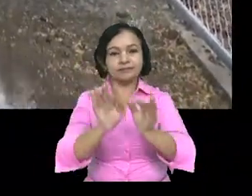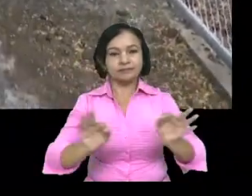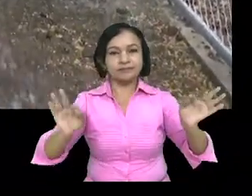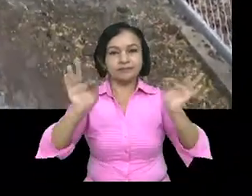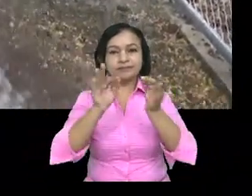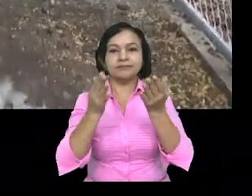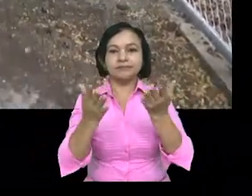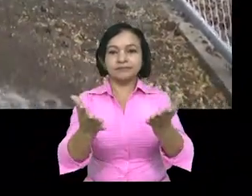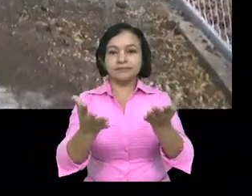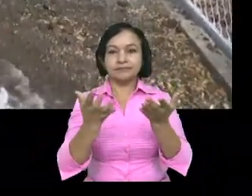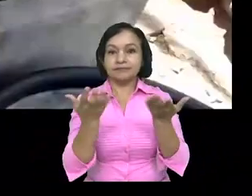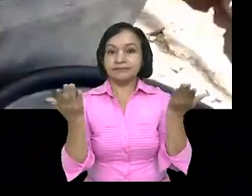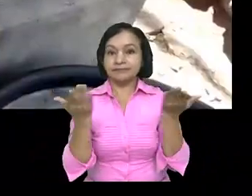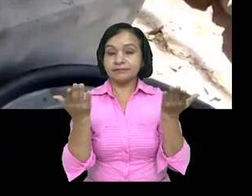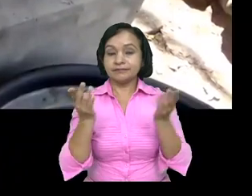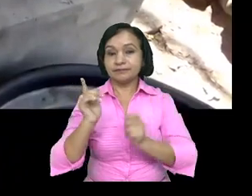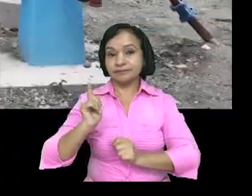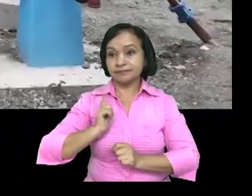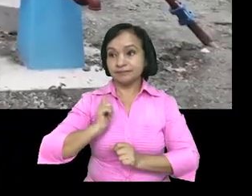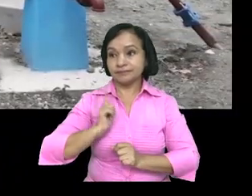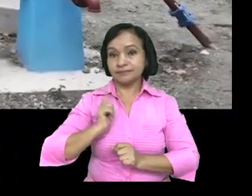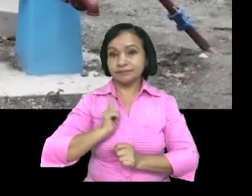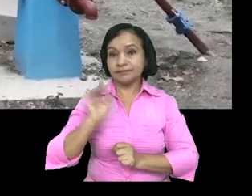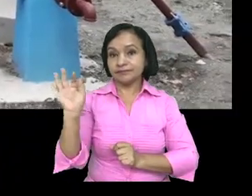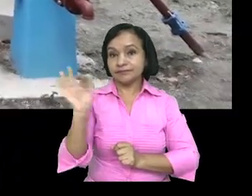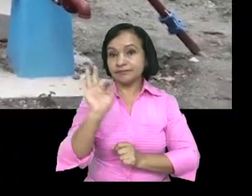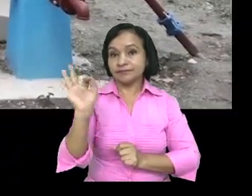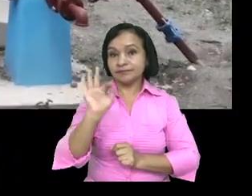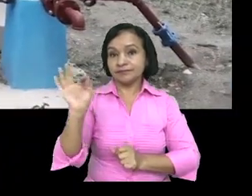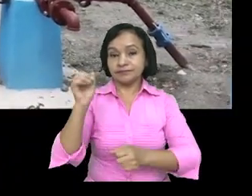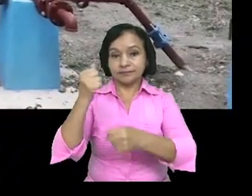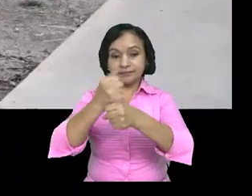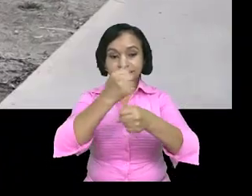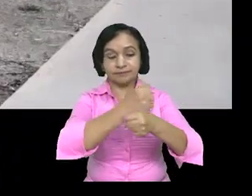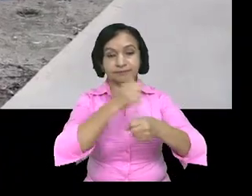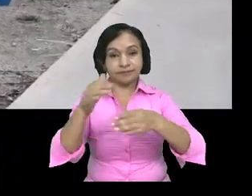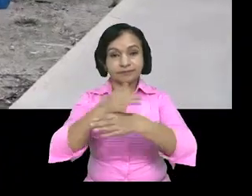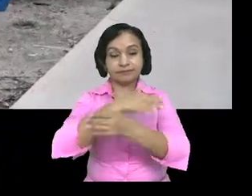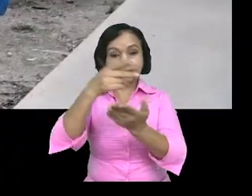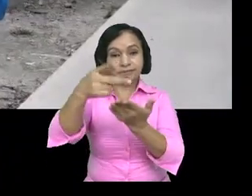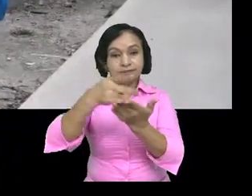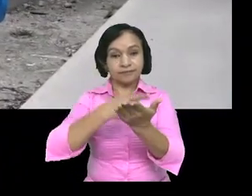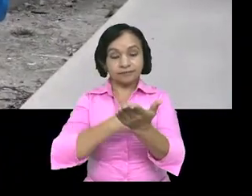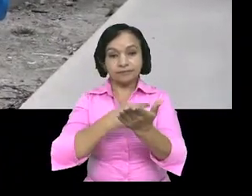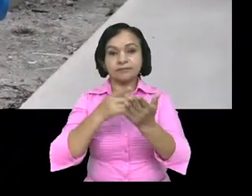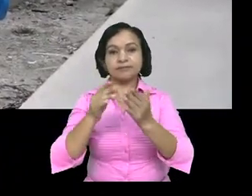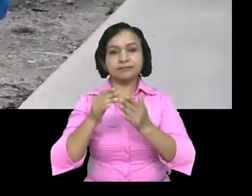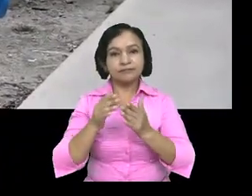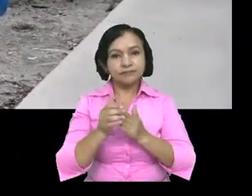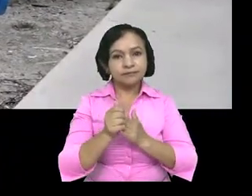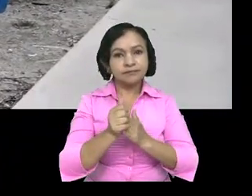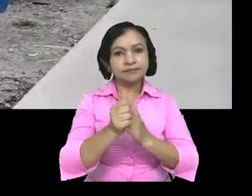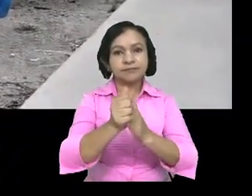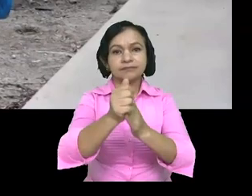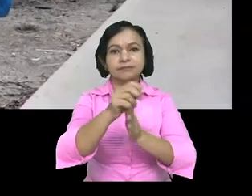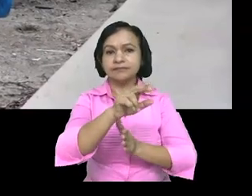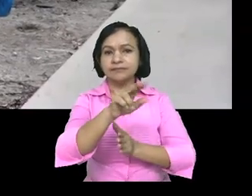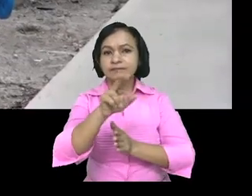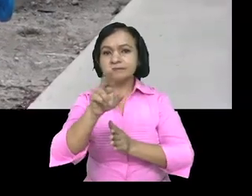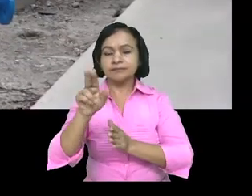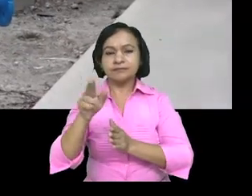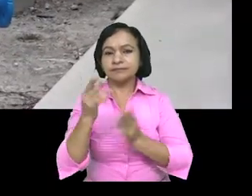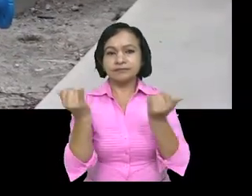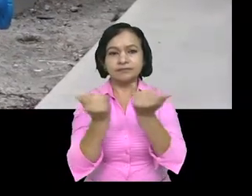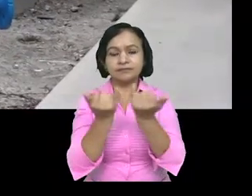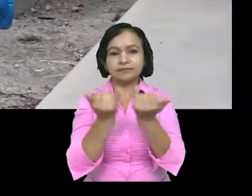proceso. Tenemos, por ejemplo, las metodologías de proyectos guiados por la comunidad que los mismos comités de agua potable son